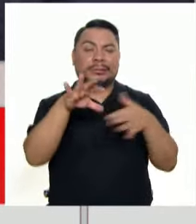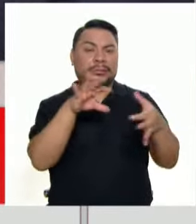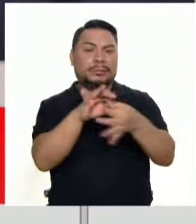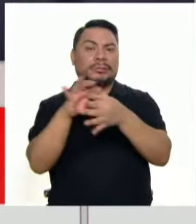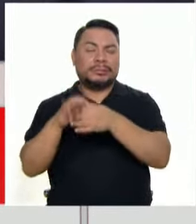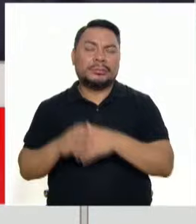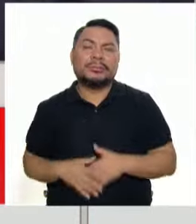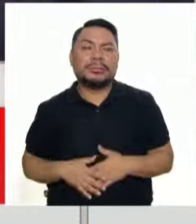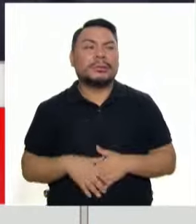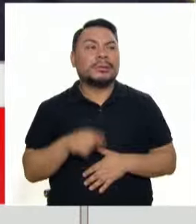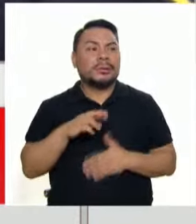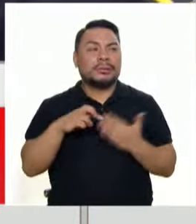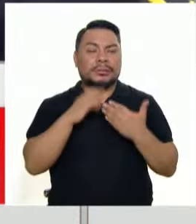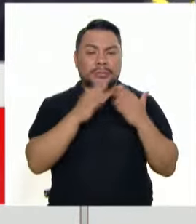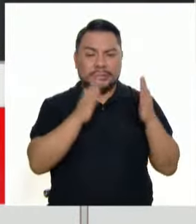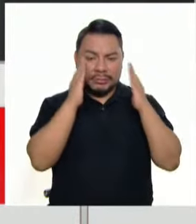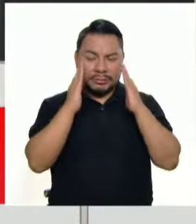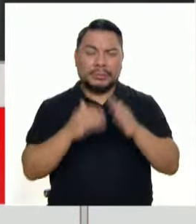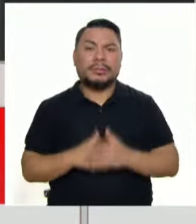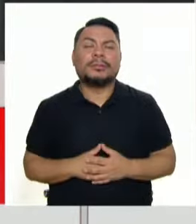metropolitanos. Estamos en esa atención.